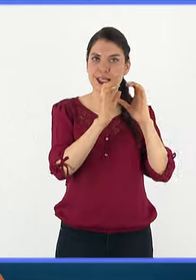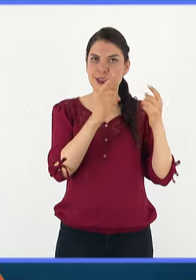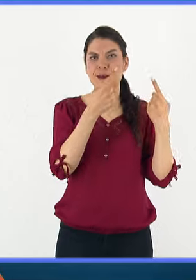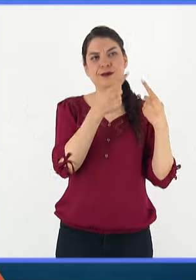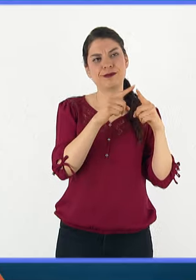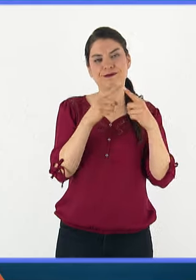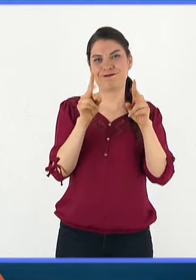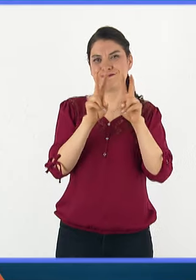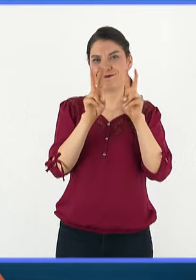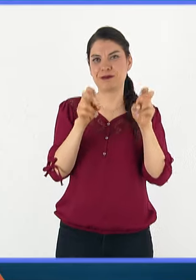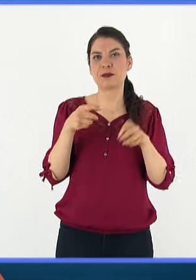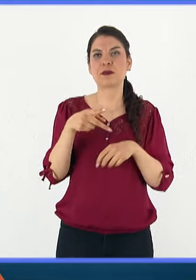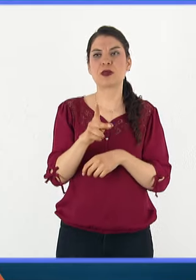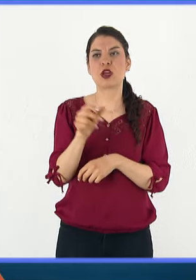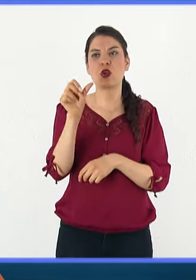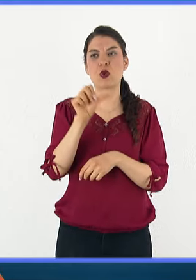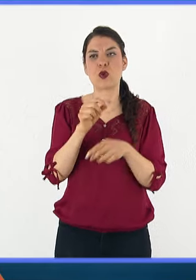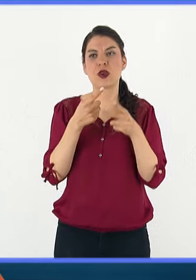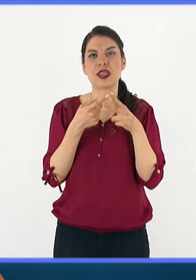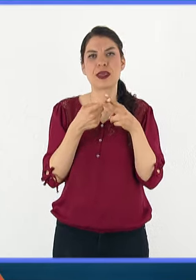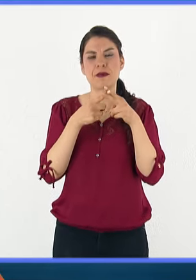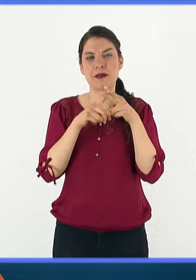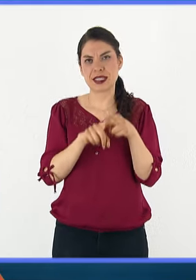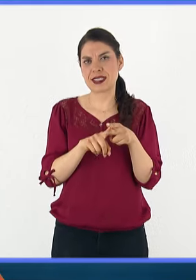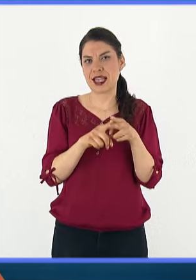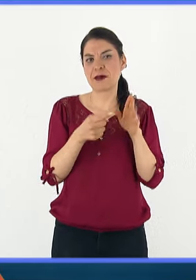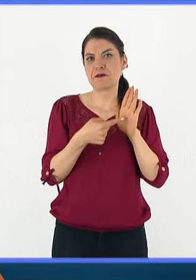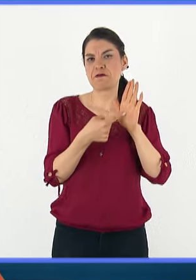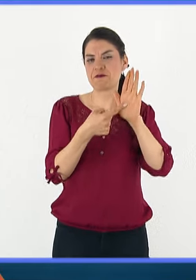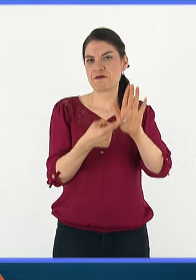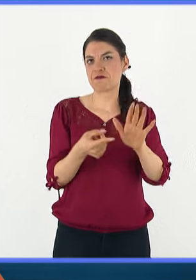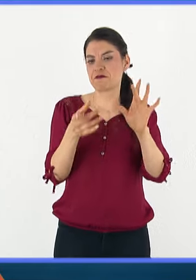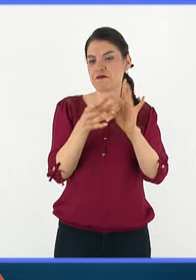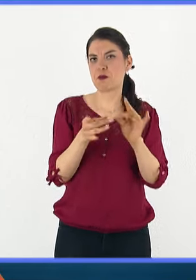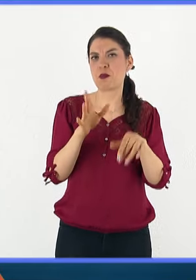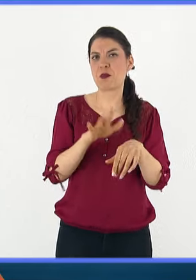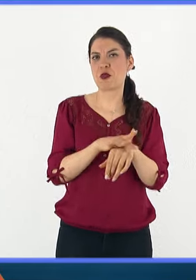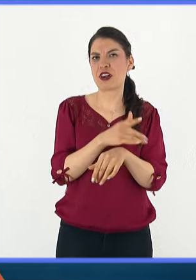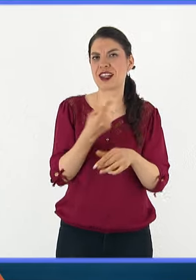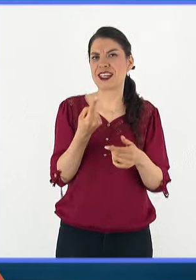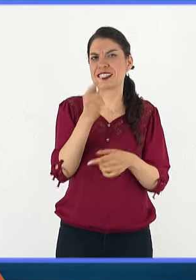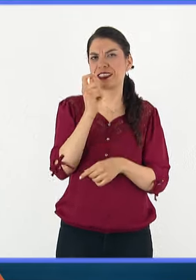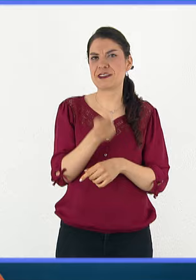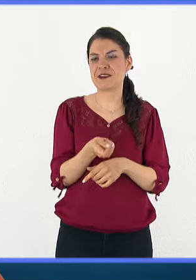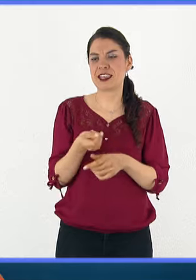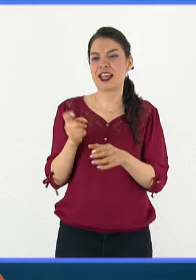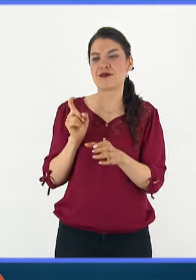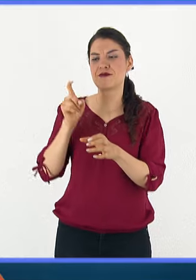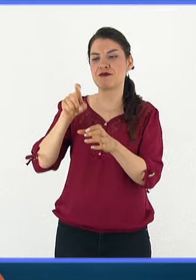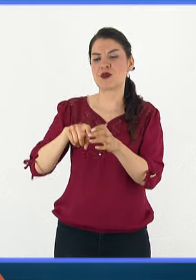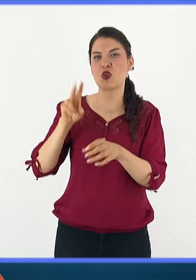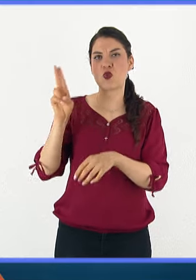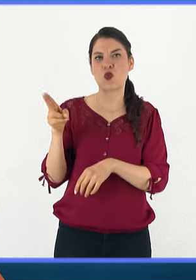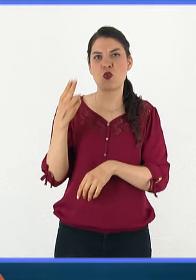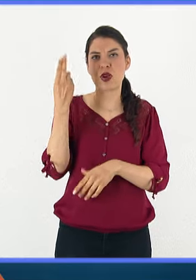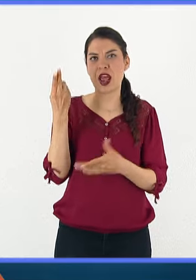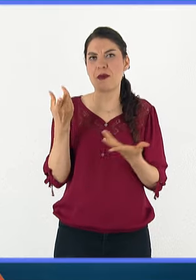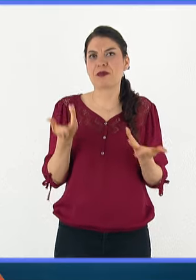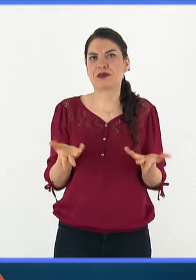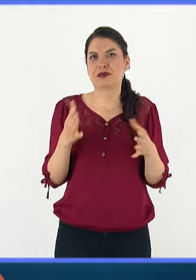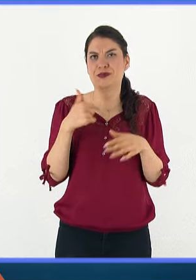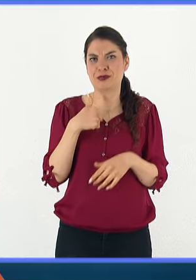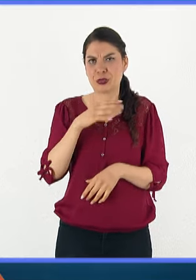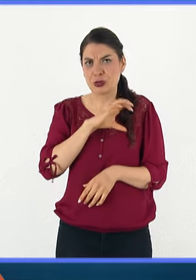mucho más pero comenzaremos escuchando algunas razones por las que es un orgullo formar parte de la UNAM con la campaña como no te voy